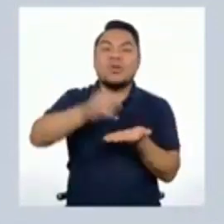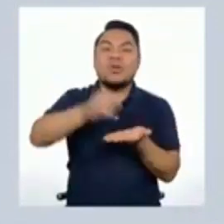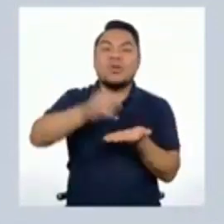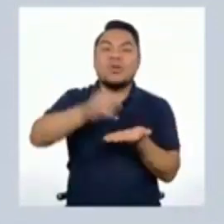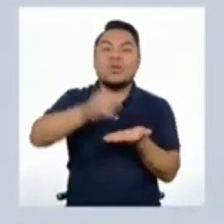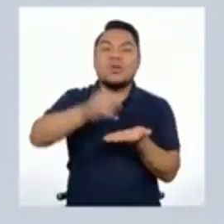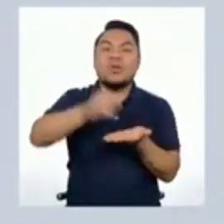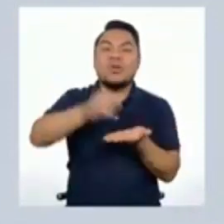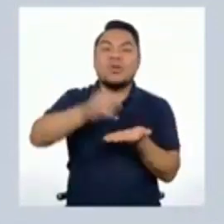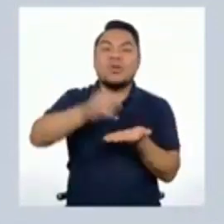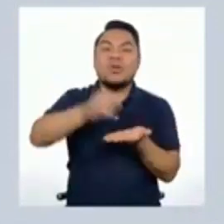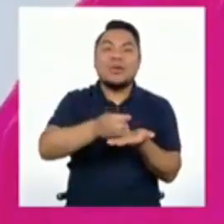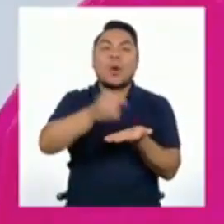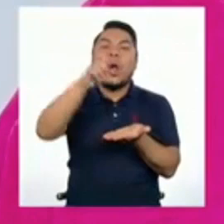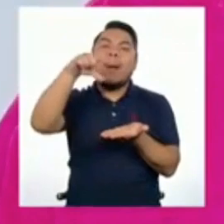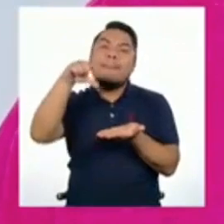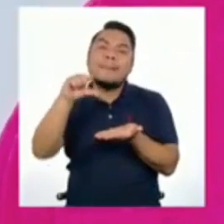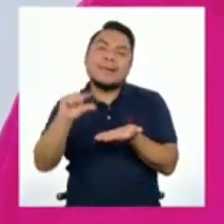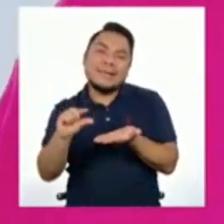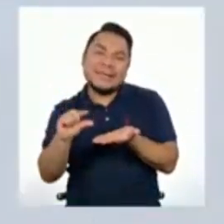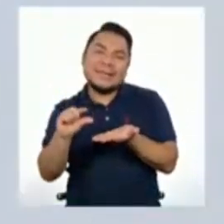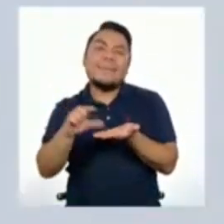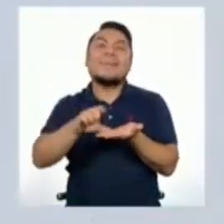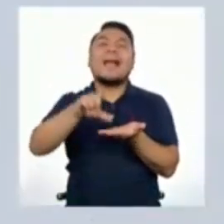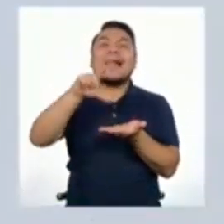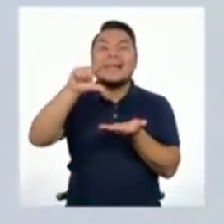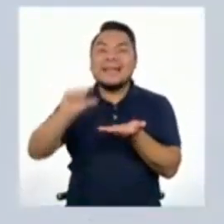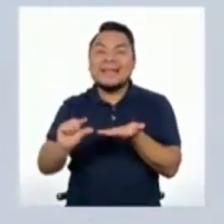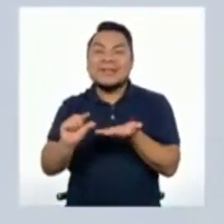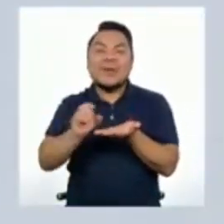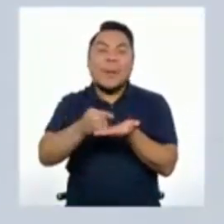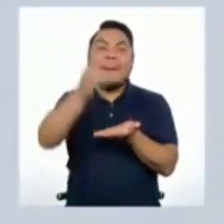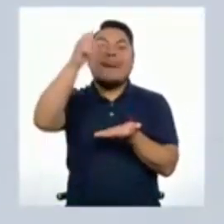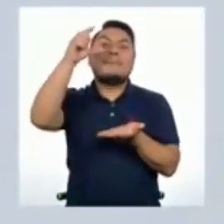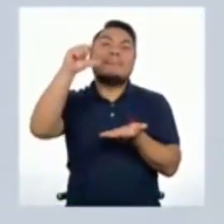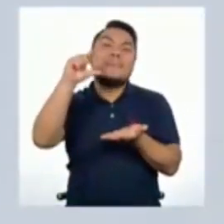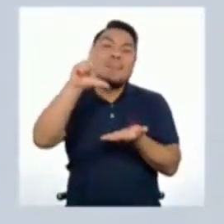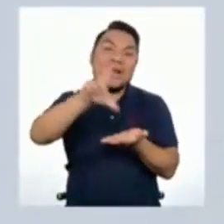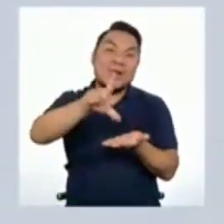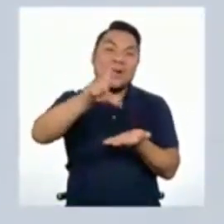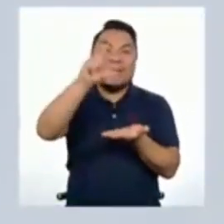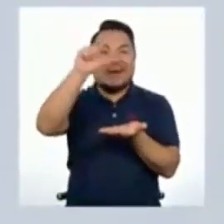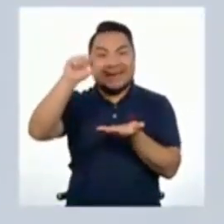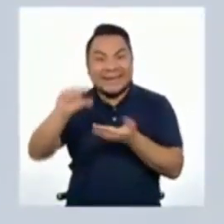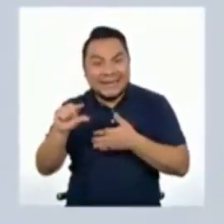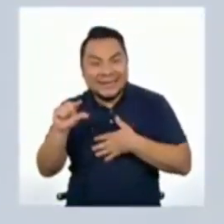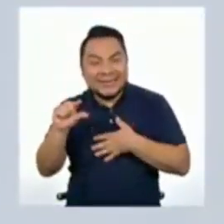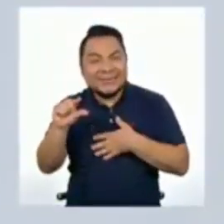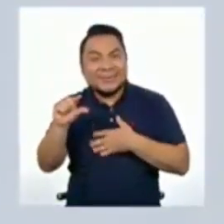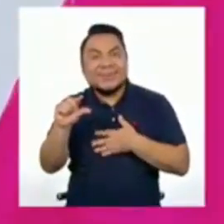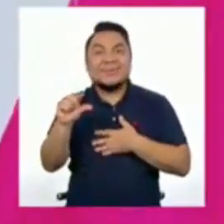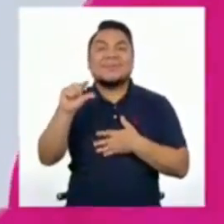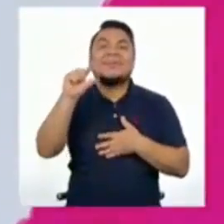Palo, palo, palo, palo, palito, palo,